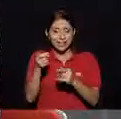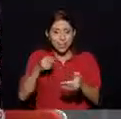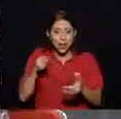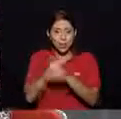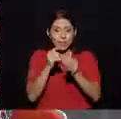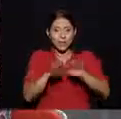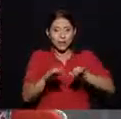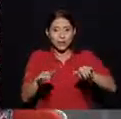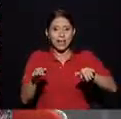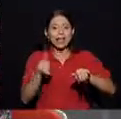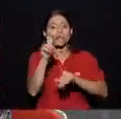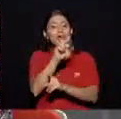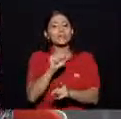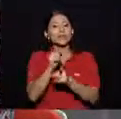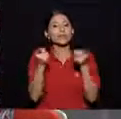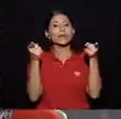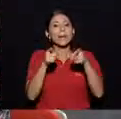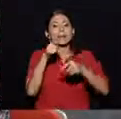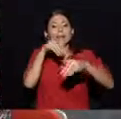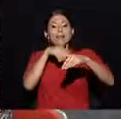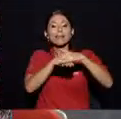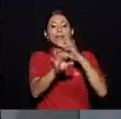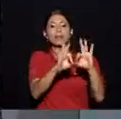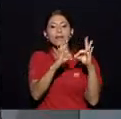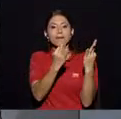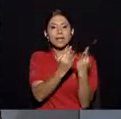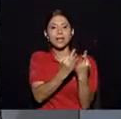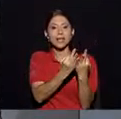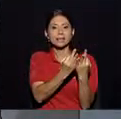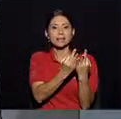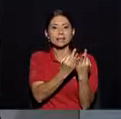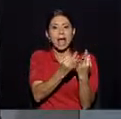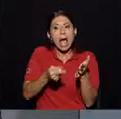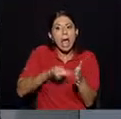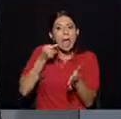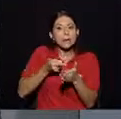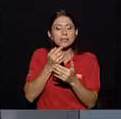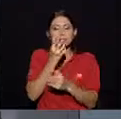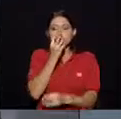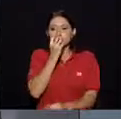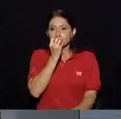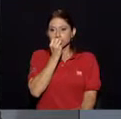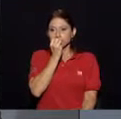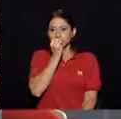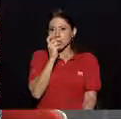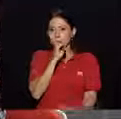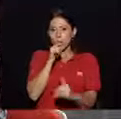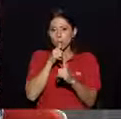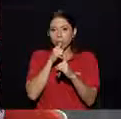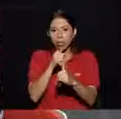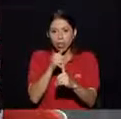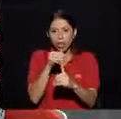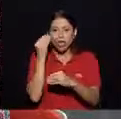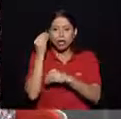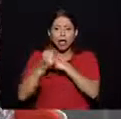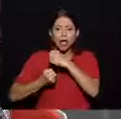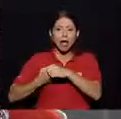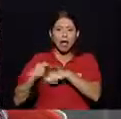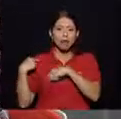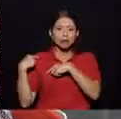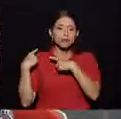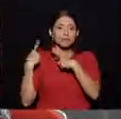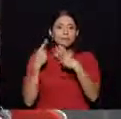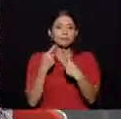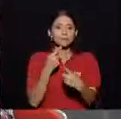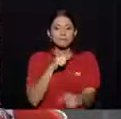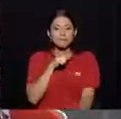un fenómeno intrafamiliar, que muchas veces no se denuncia, muchas veces se vive en silencio por años y años hasta que